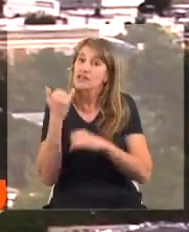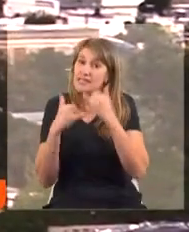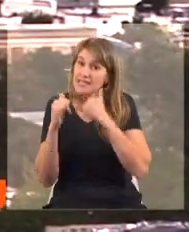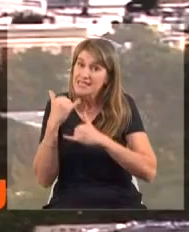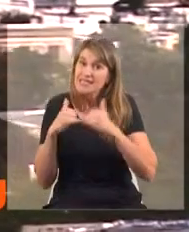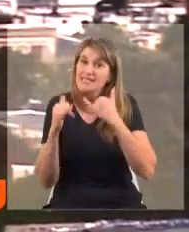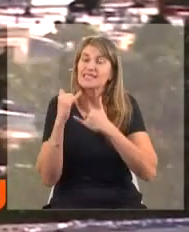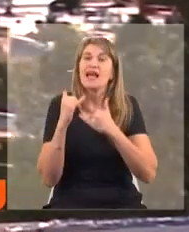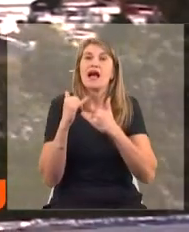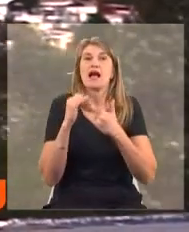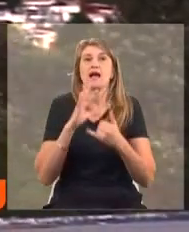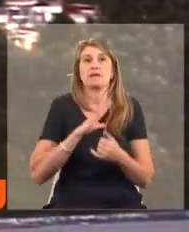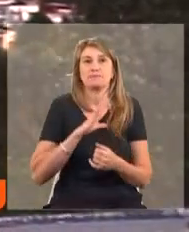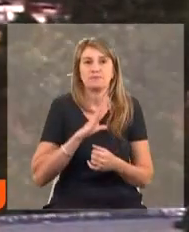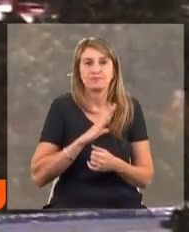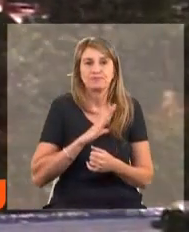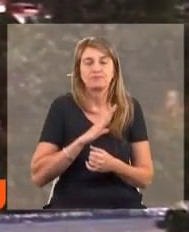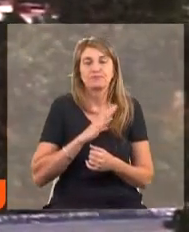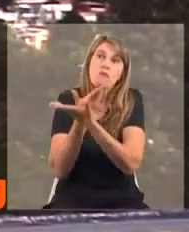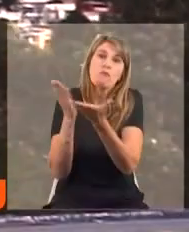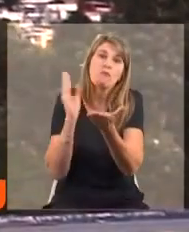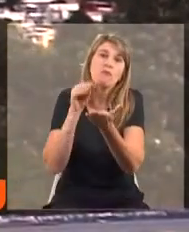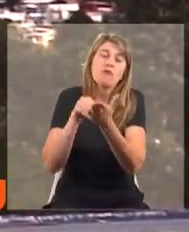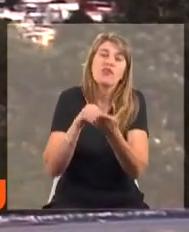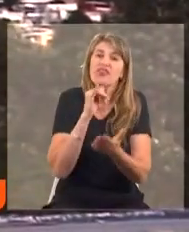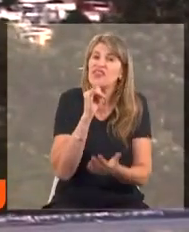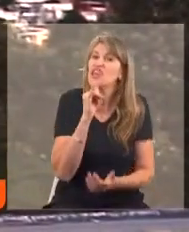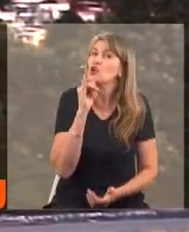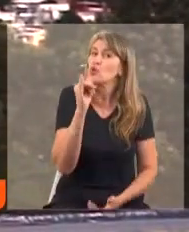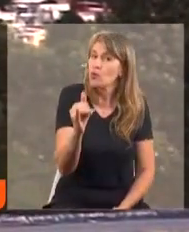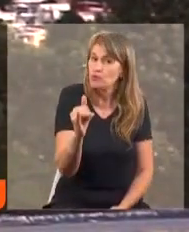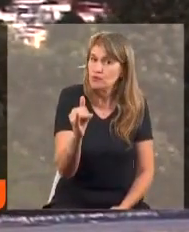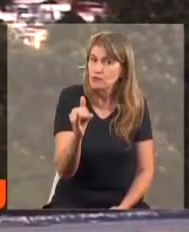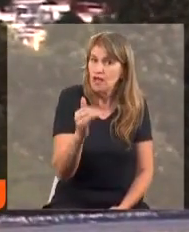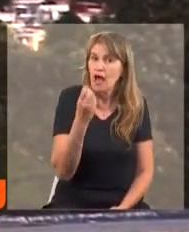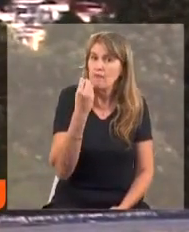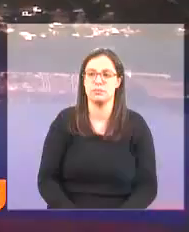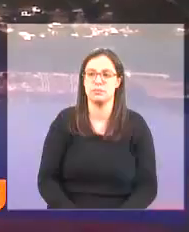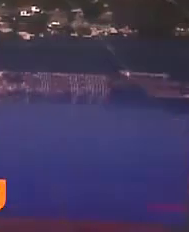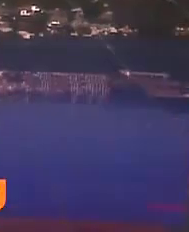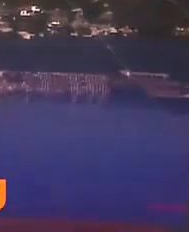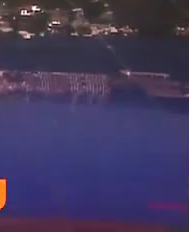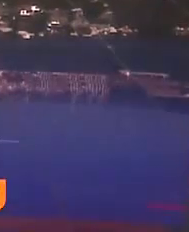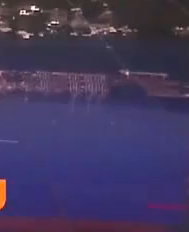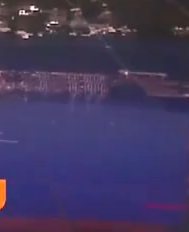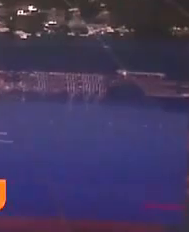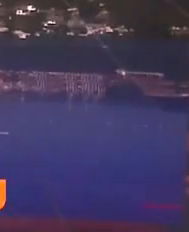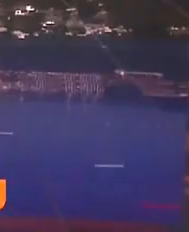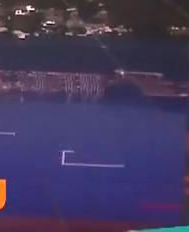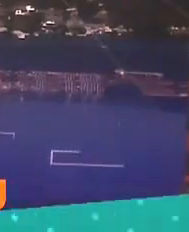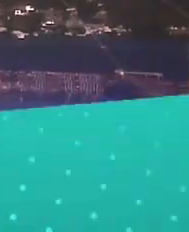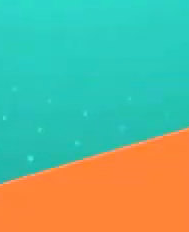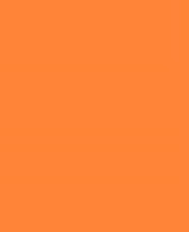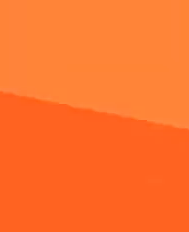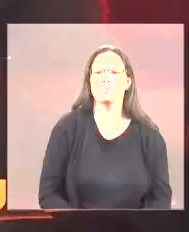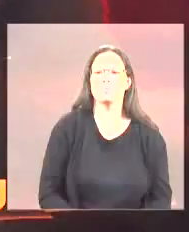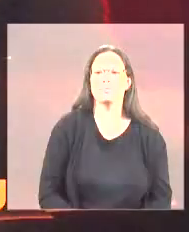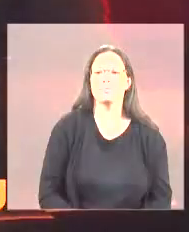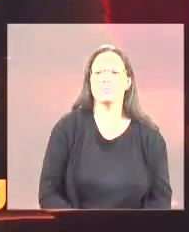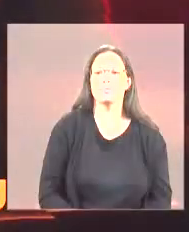que sucedió hoy en la mañana, por lo que considera son irregularidades.